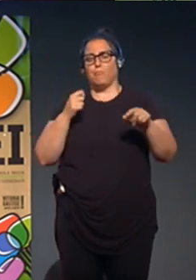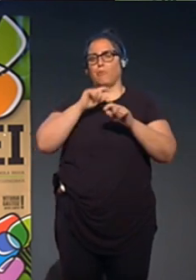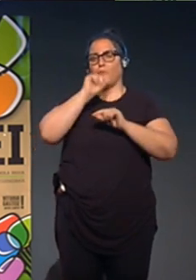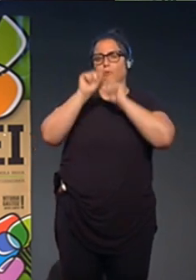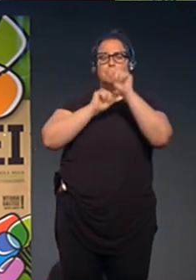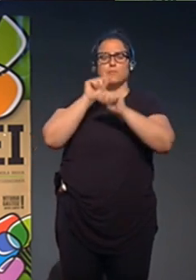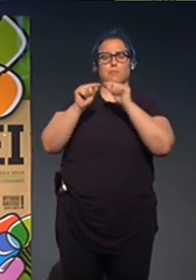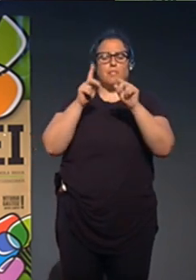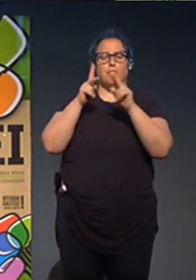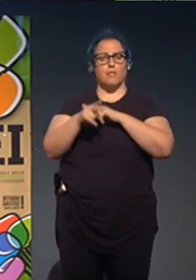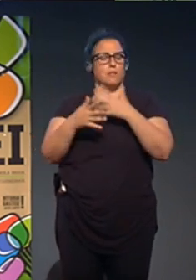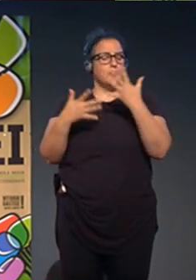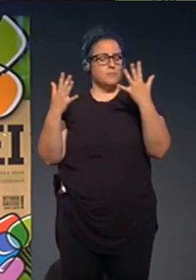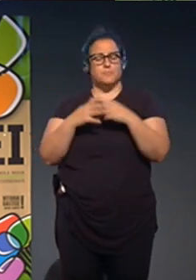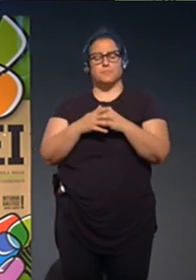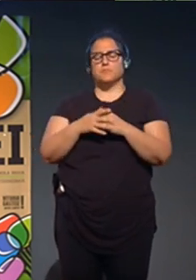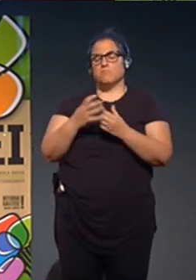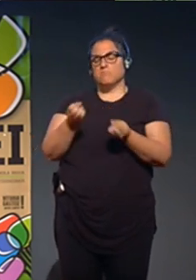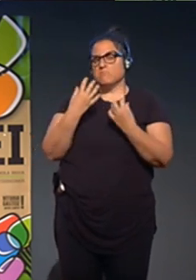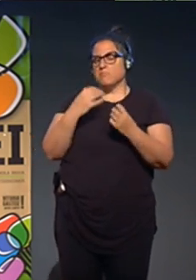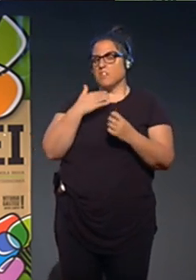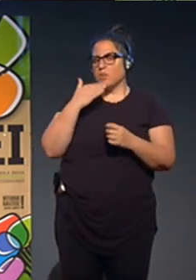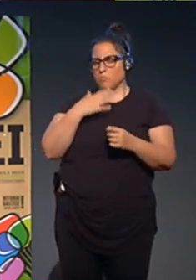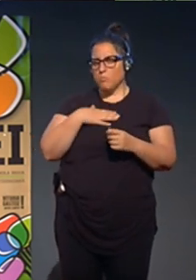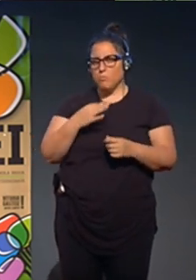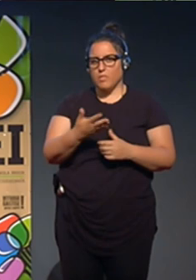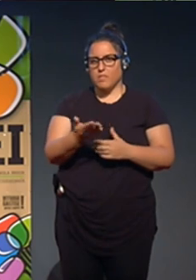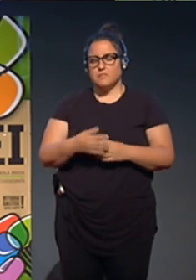pues Bueno un poco Qué cosas nos puedes contar sobre